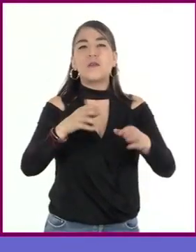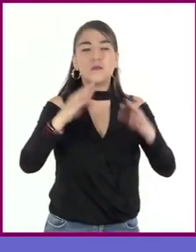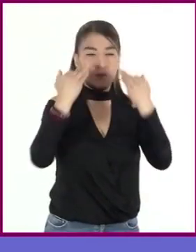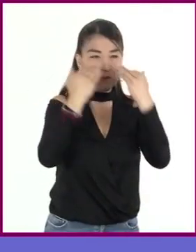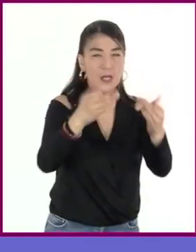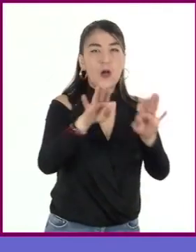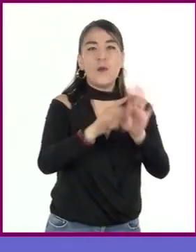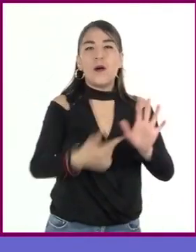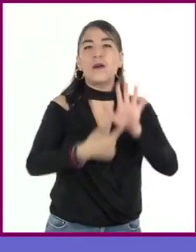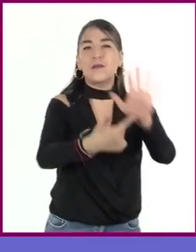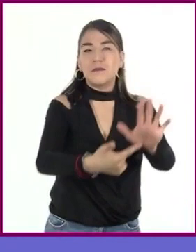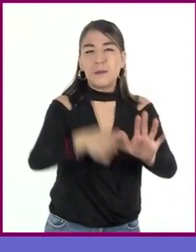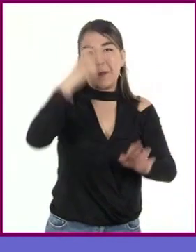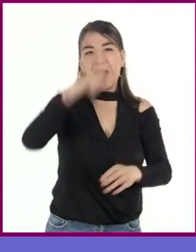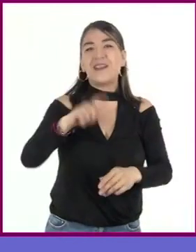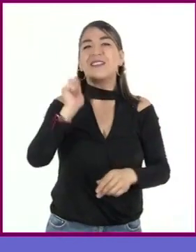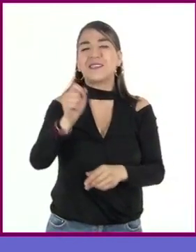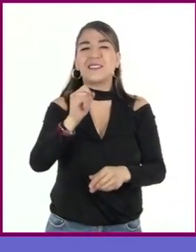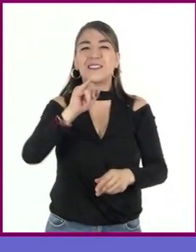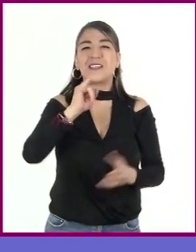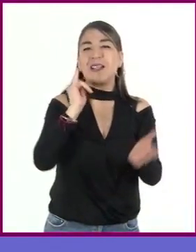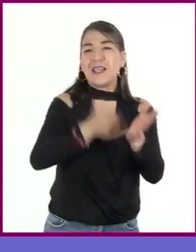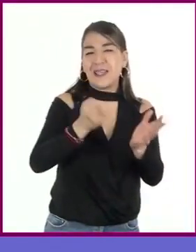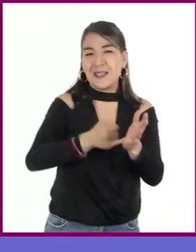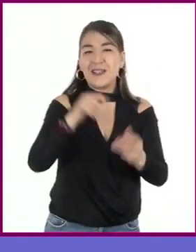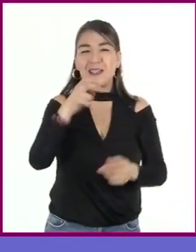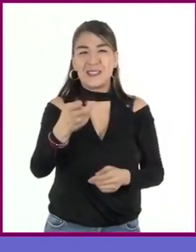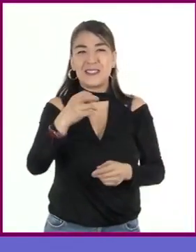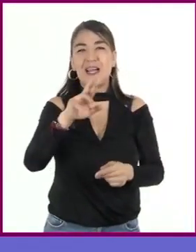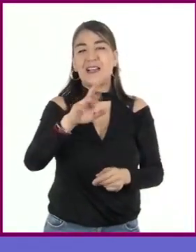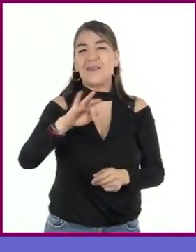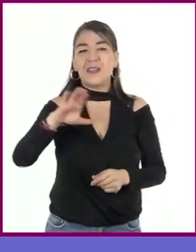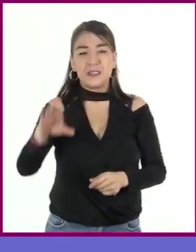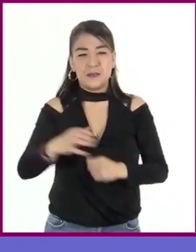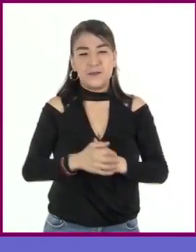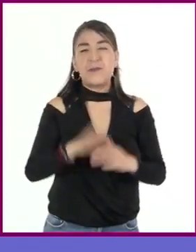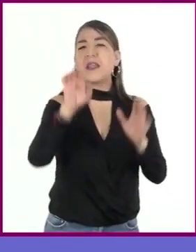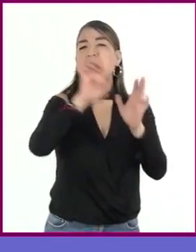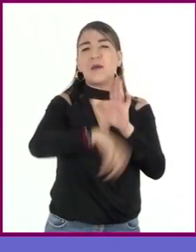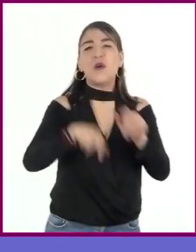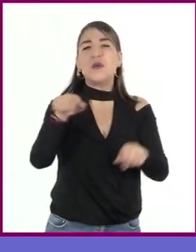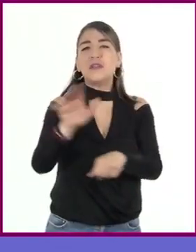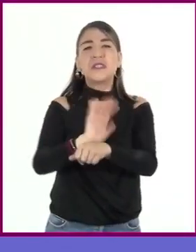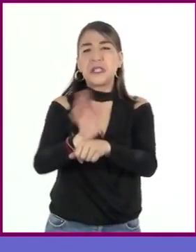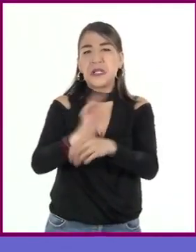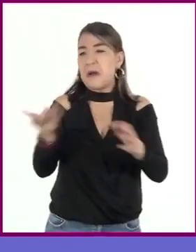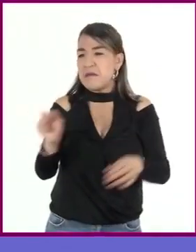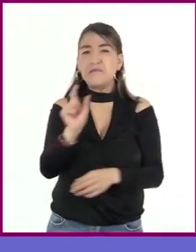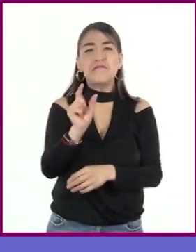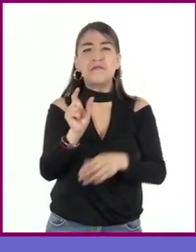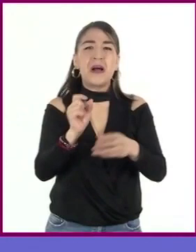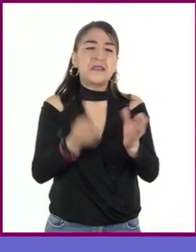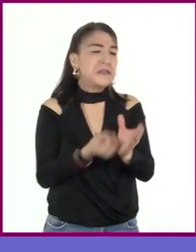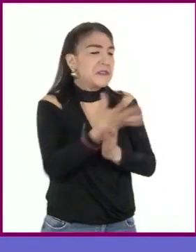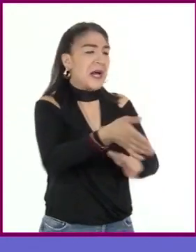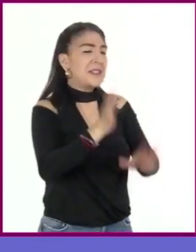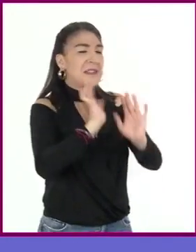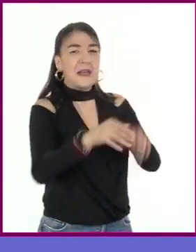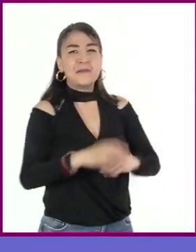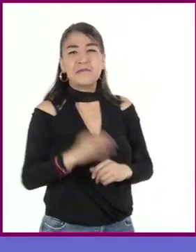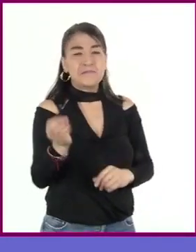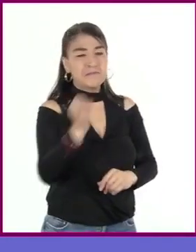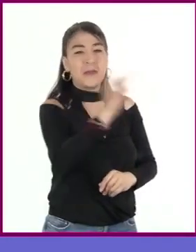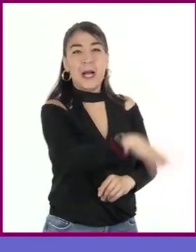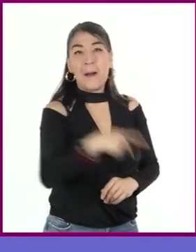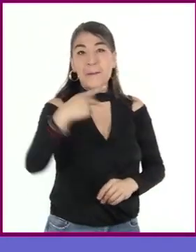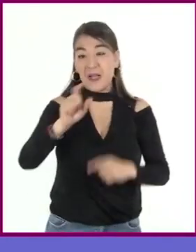y deducir impuestos. Un boleto del cine, por ejemplo, puedes desecharlo en cuanto salgas de la función, pero un recibo o ticket de